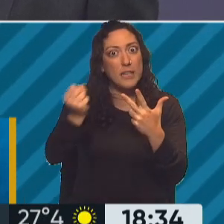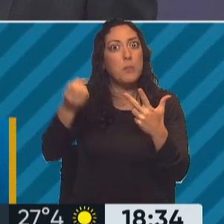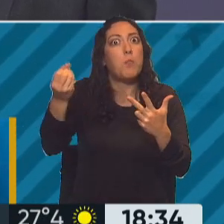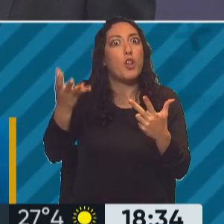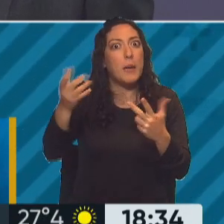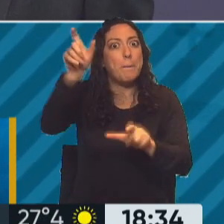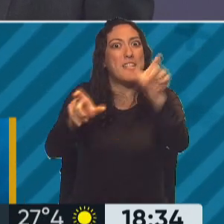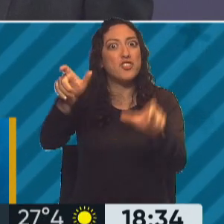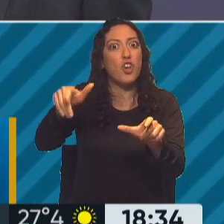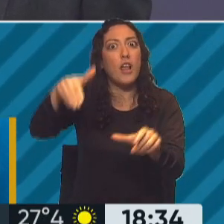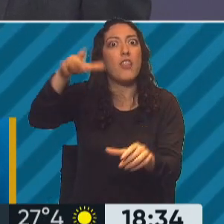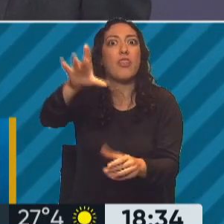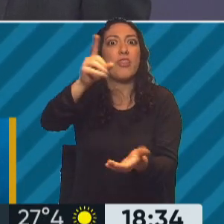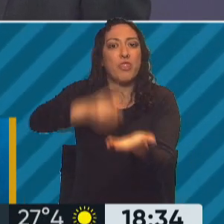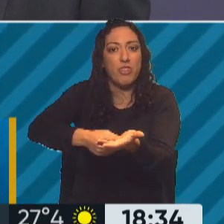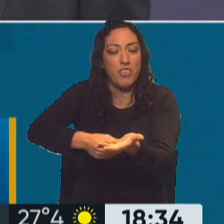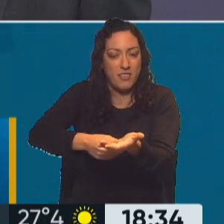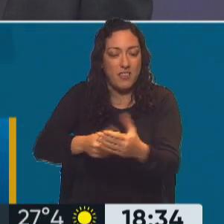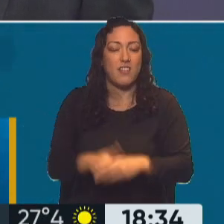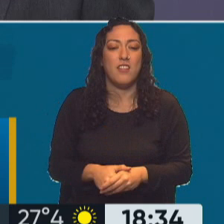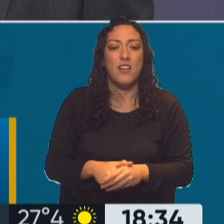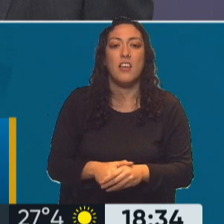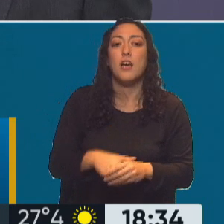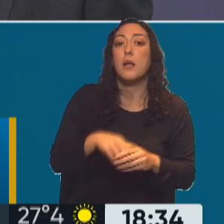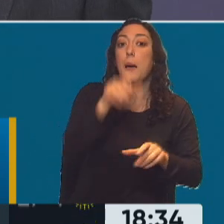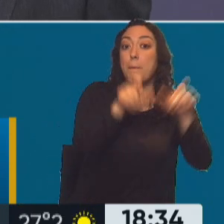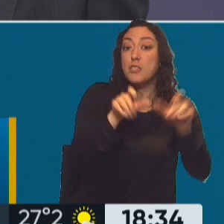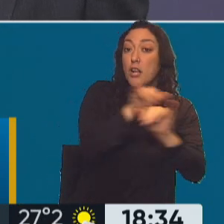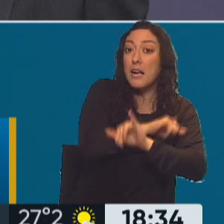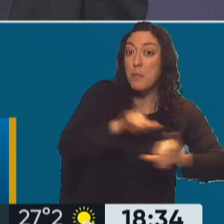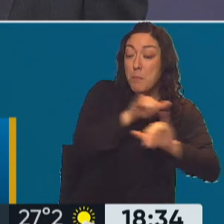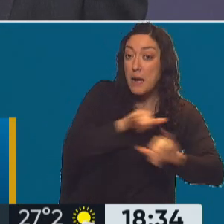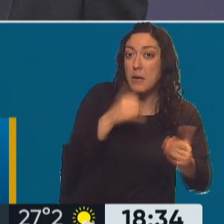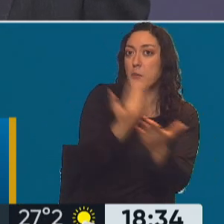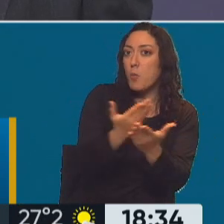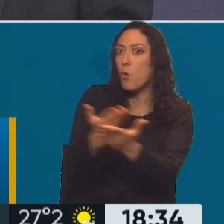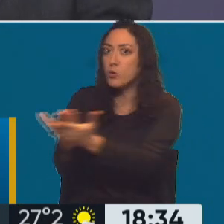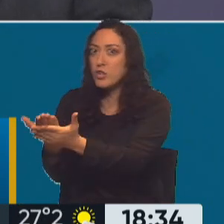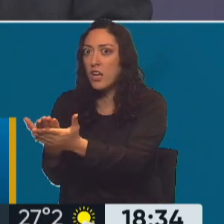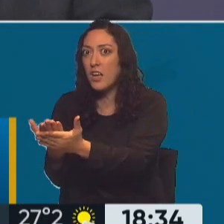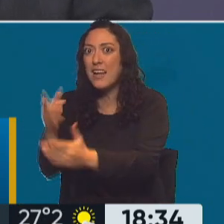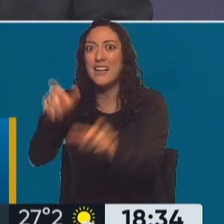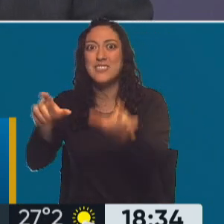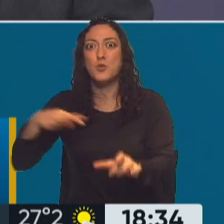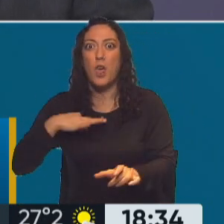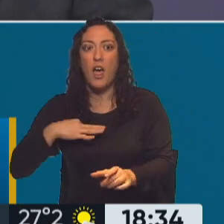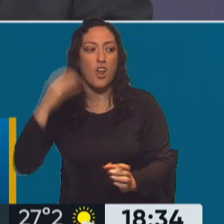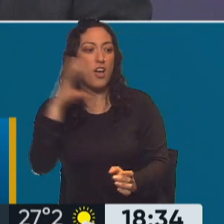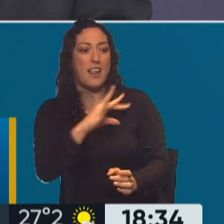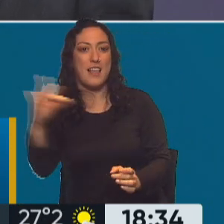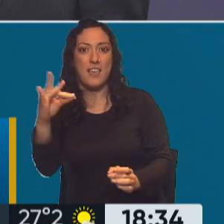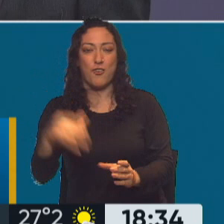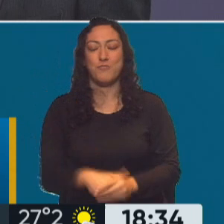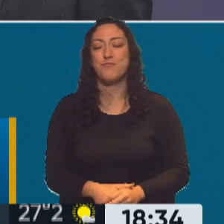muchos temas que los equipos de campaña propusieron, la ciudadanía seleccionó el tercer tema de los tratados el domingo pasado y este tercer tema que les